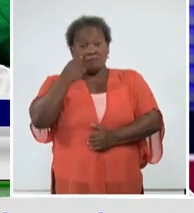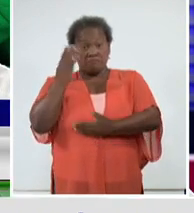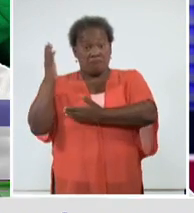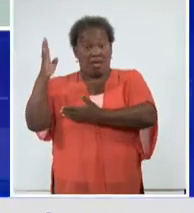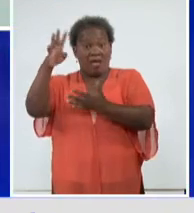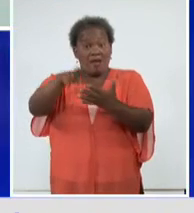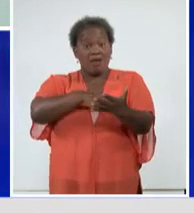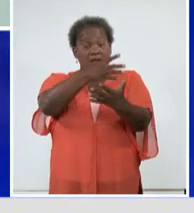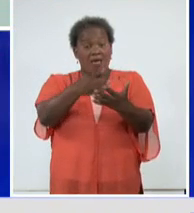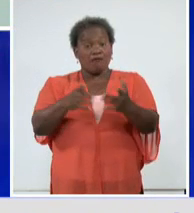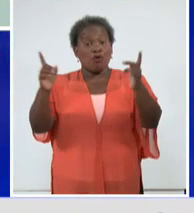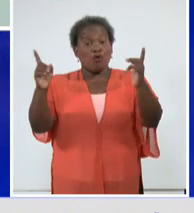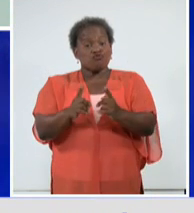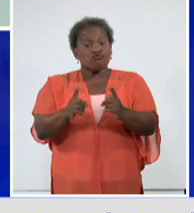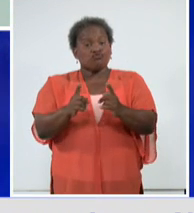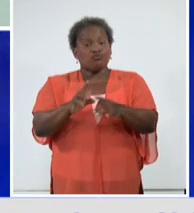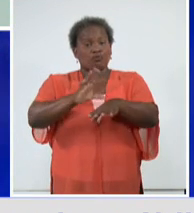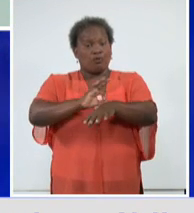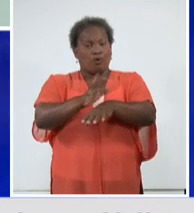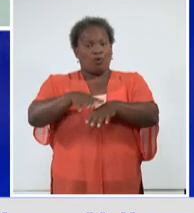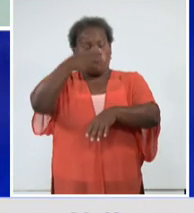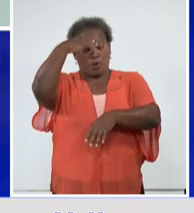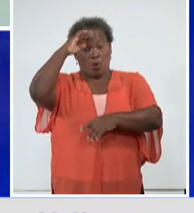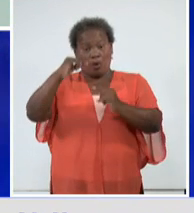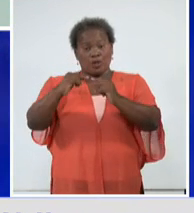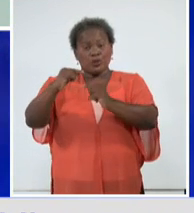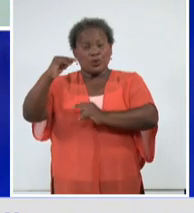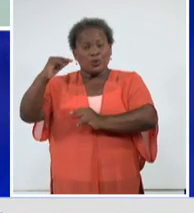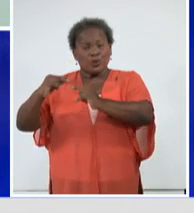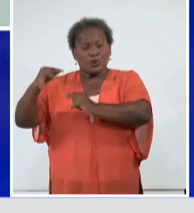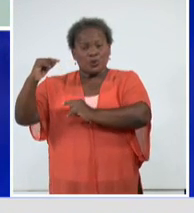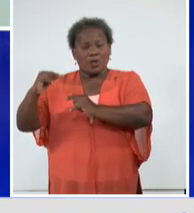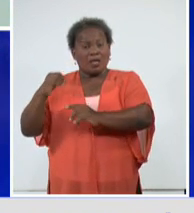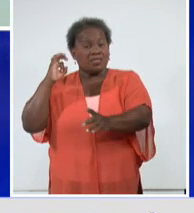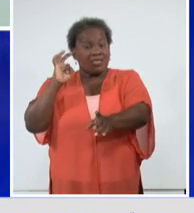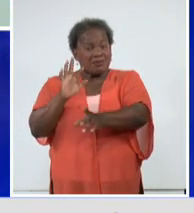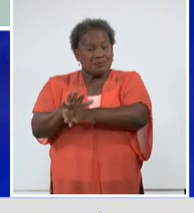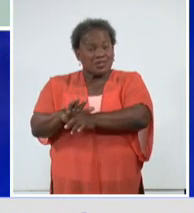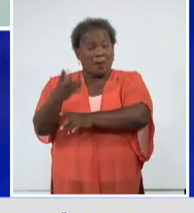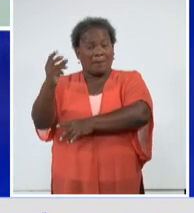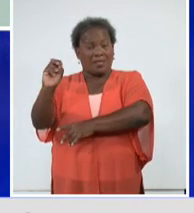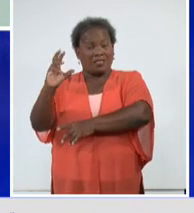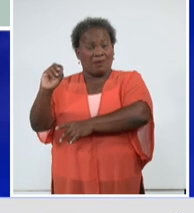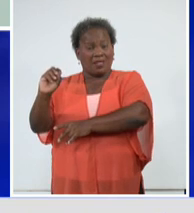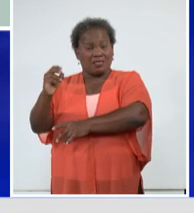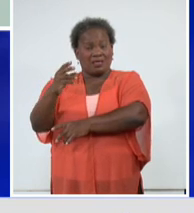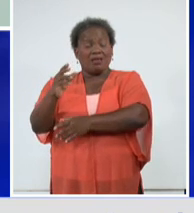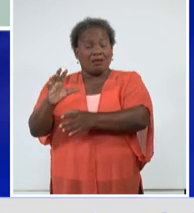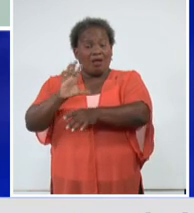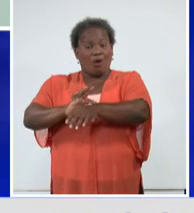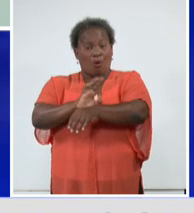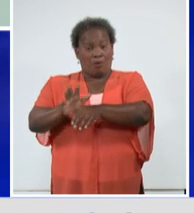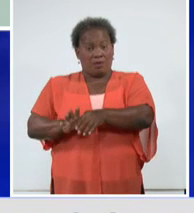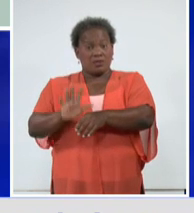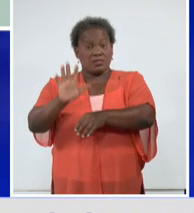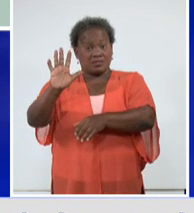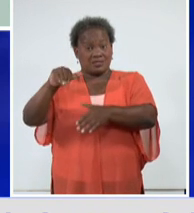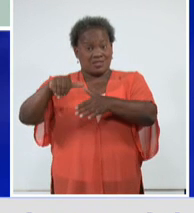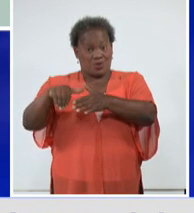pandemia en nuestro país desde un inicio nos permite identificar que en los primeros 5 días del